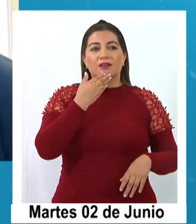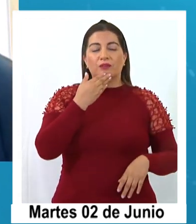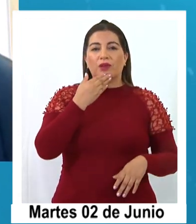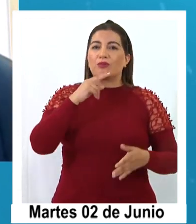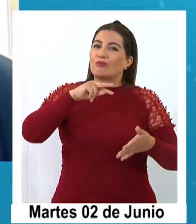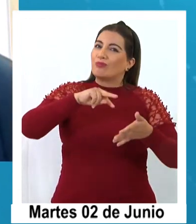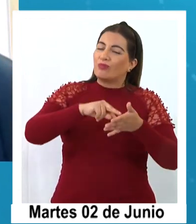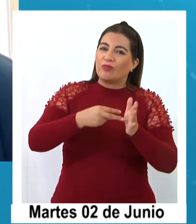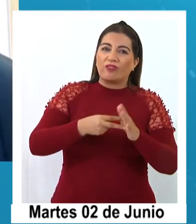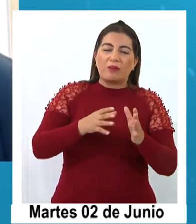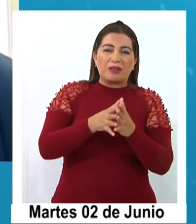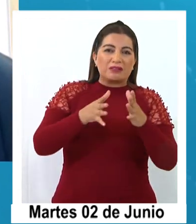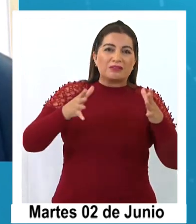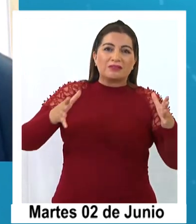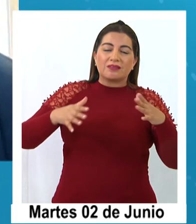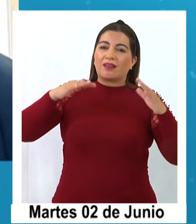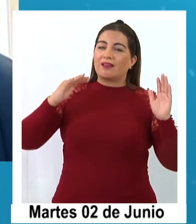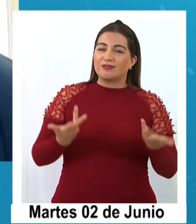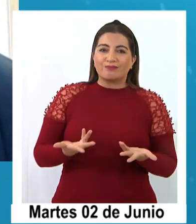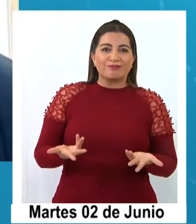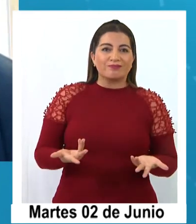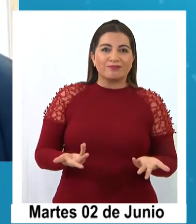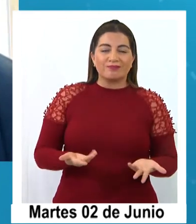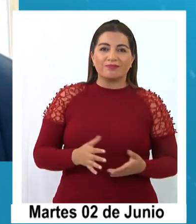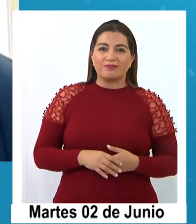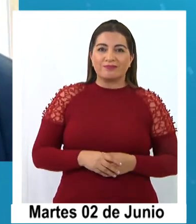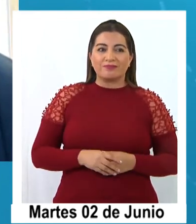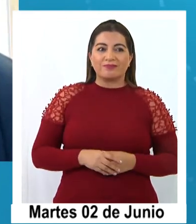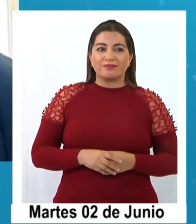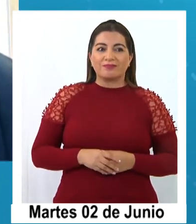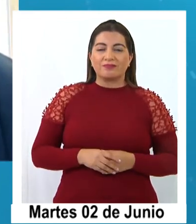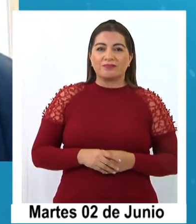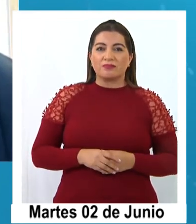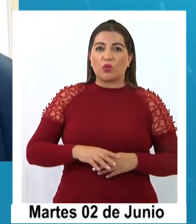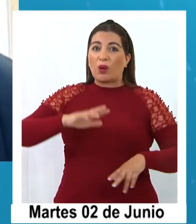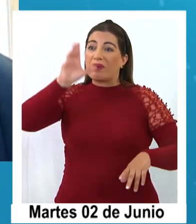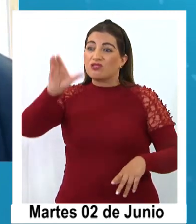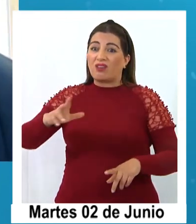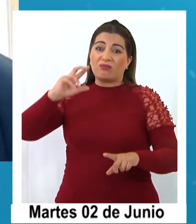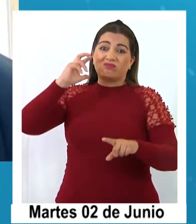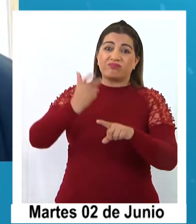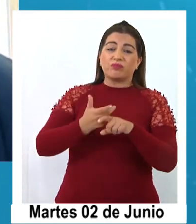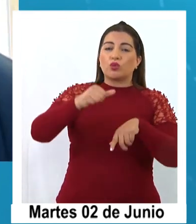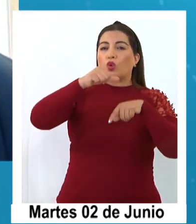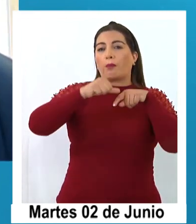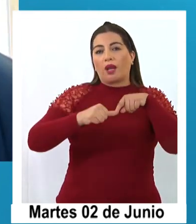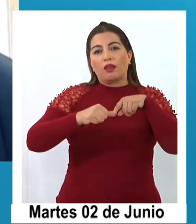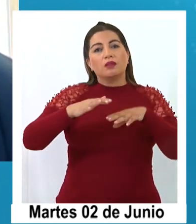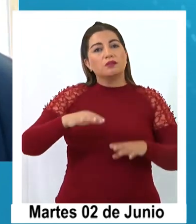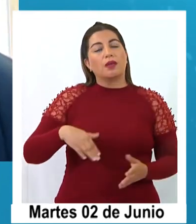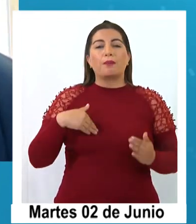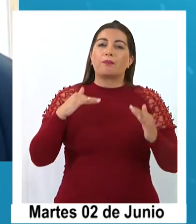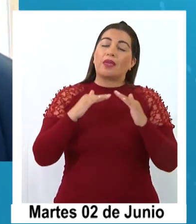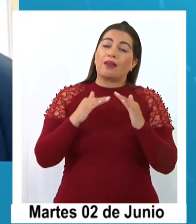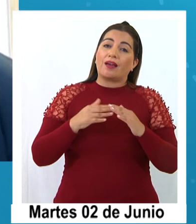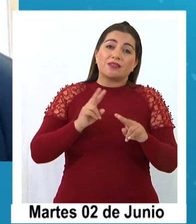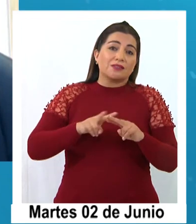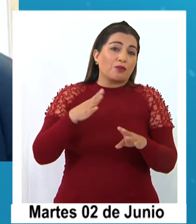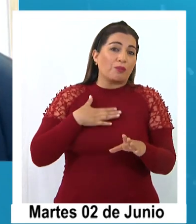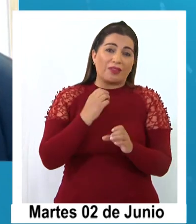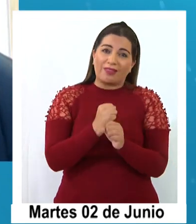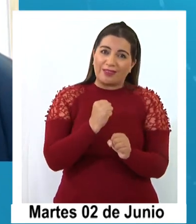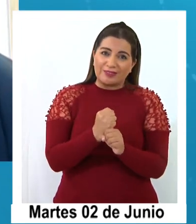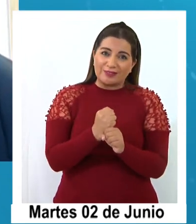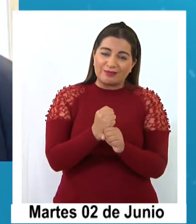violencia que ha ido aumentando en este momento y bueno, me asaltaron, estoy operada en la casa, pero haciendo lo que puedo desde aquí,